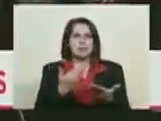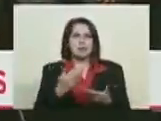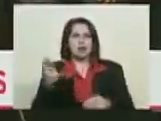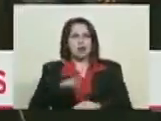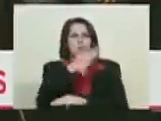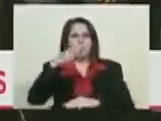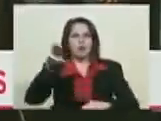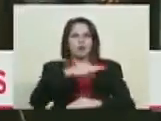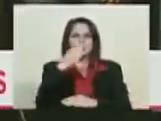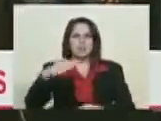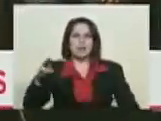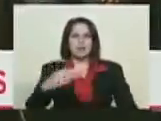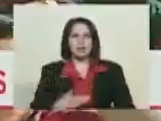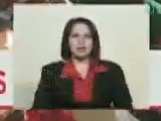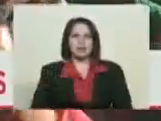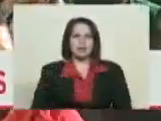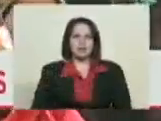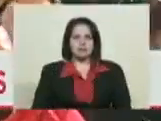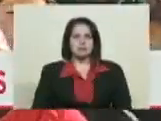¡Música!